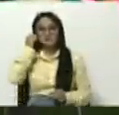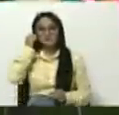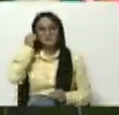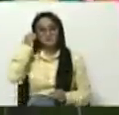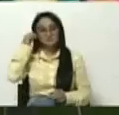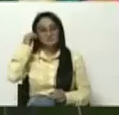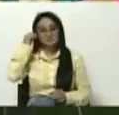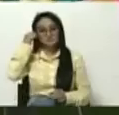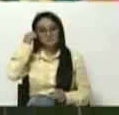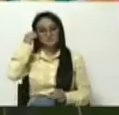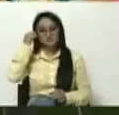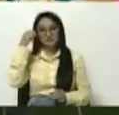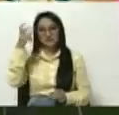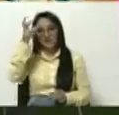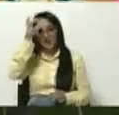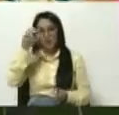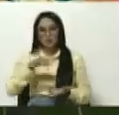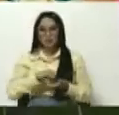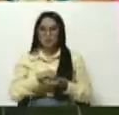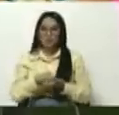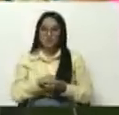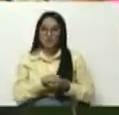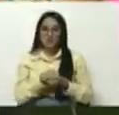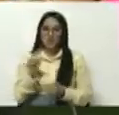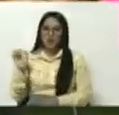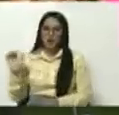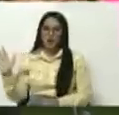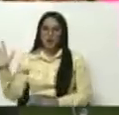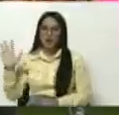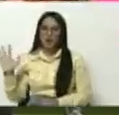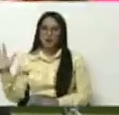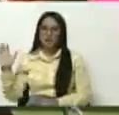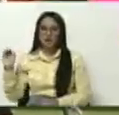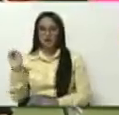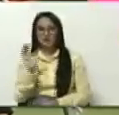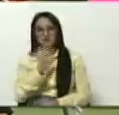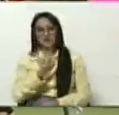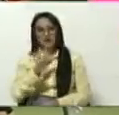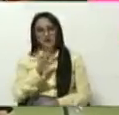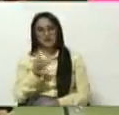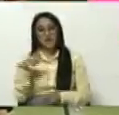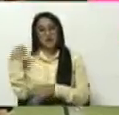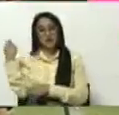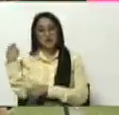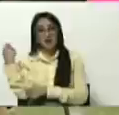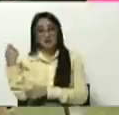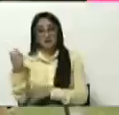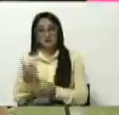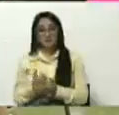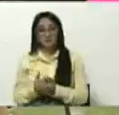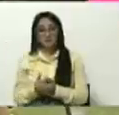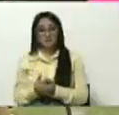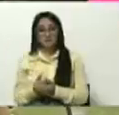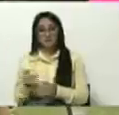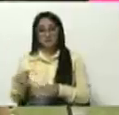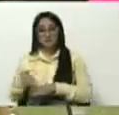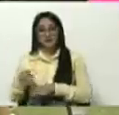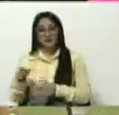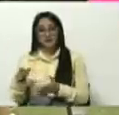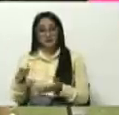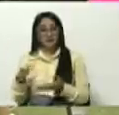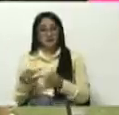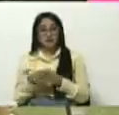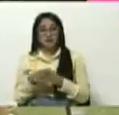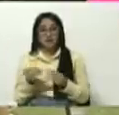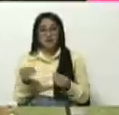De Falcón, de Trujillo, del Oriente, de Occidente, de los Llanos, de la costa, de todas partes.